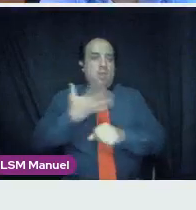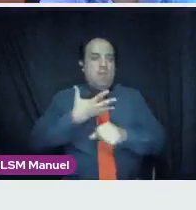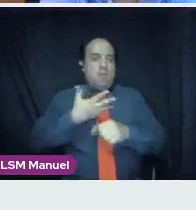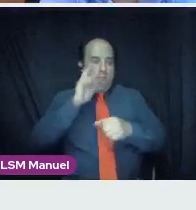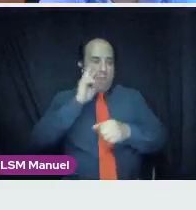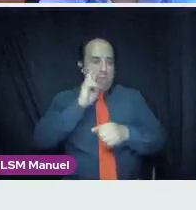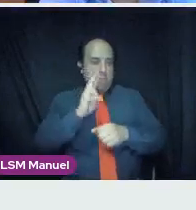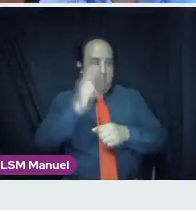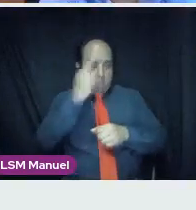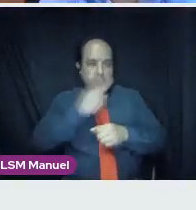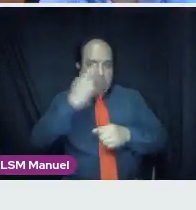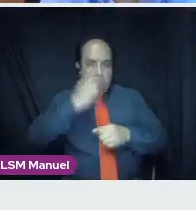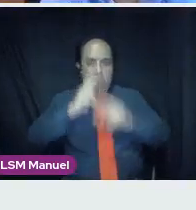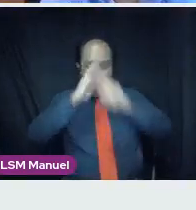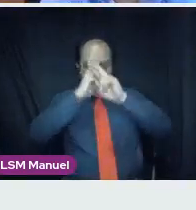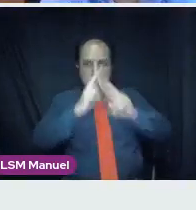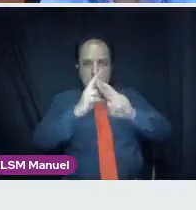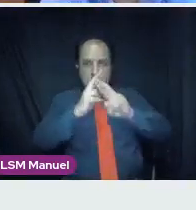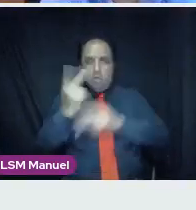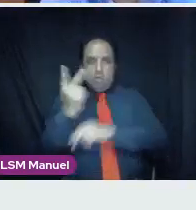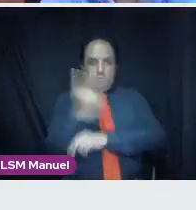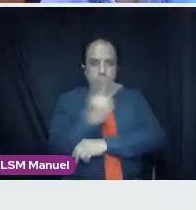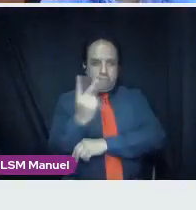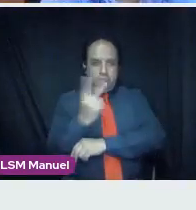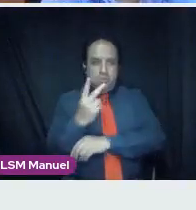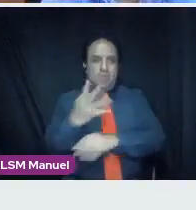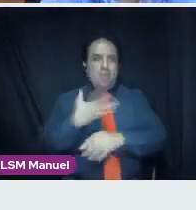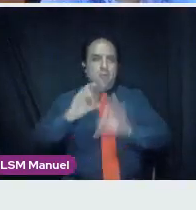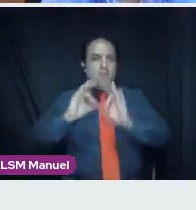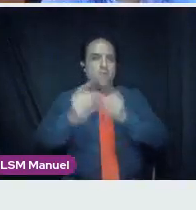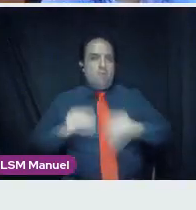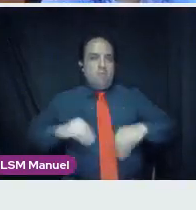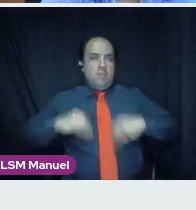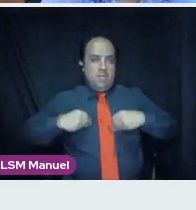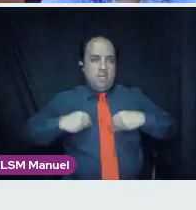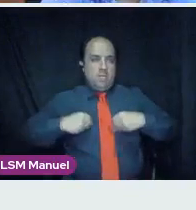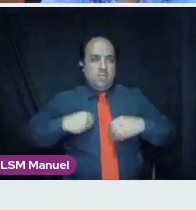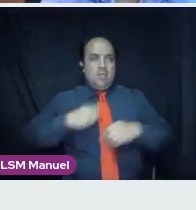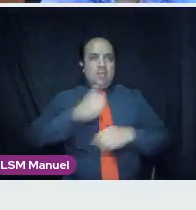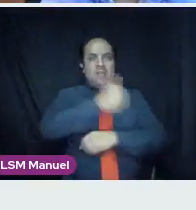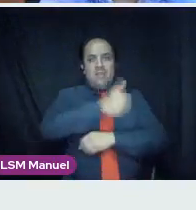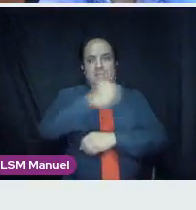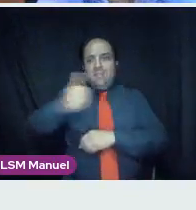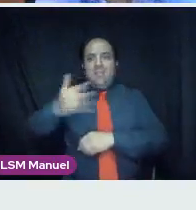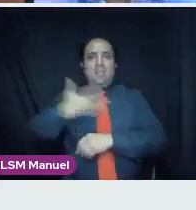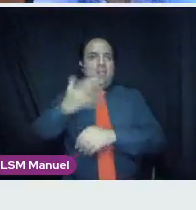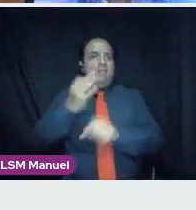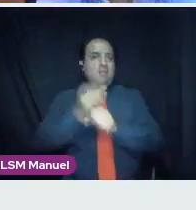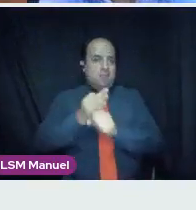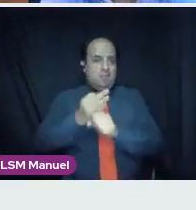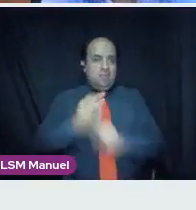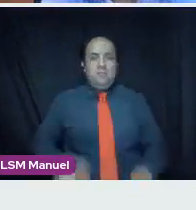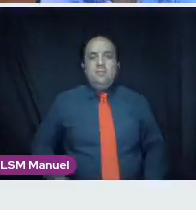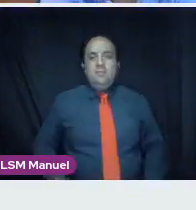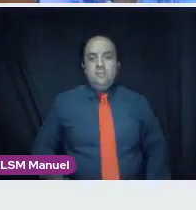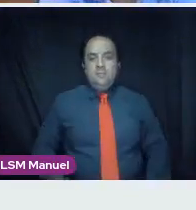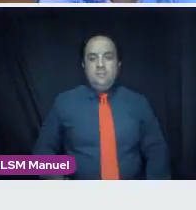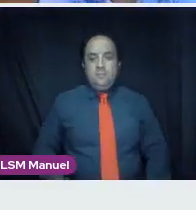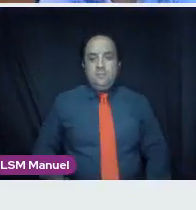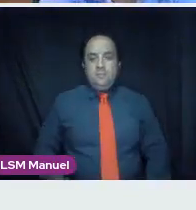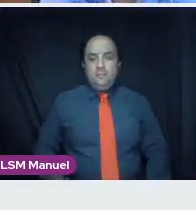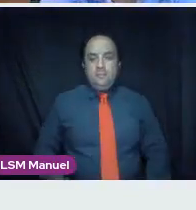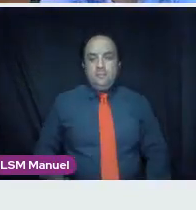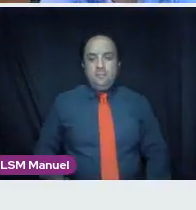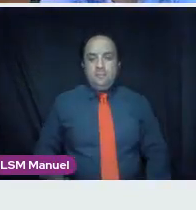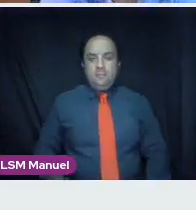¿no? Respeto mutuo con respecto a las formas de vida y que están existiendo en este momento. Todo ello